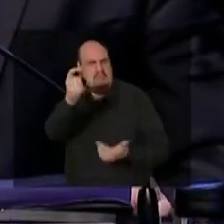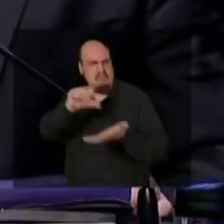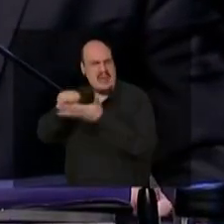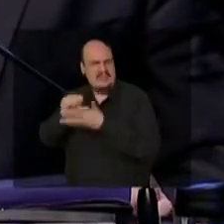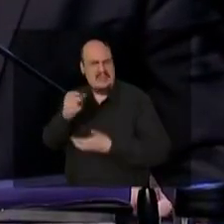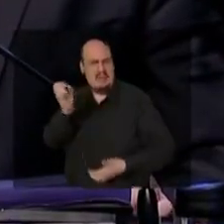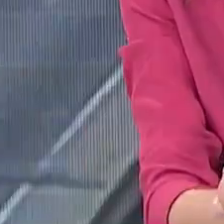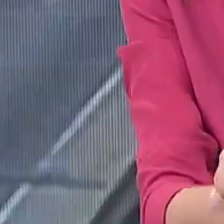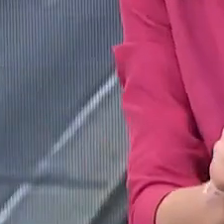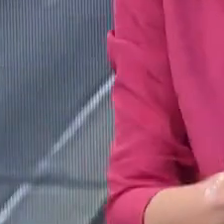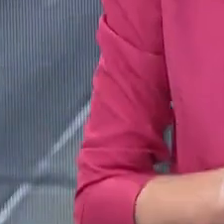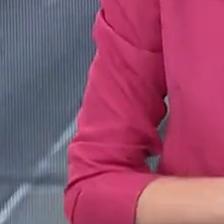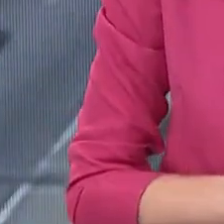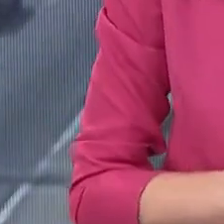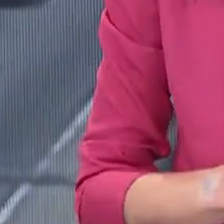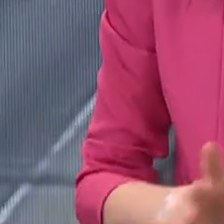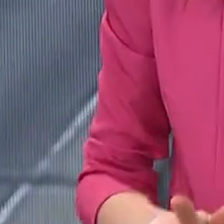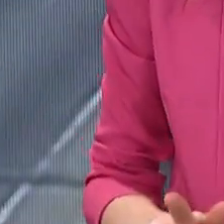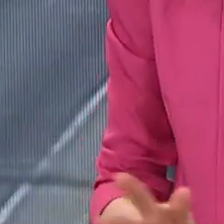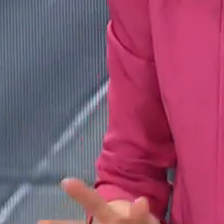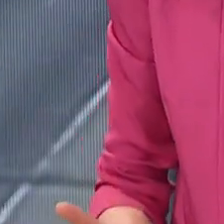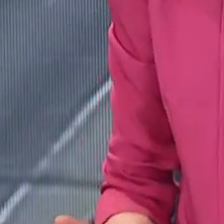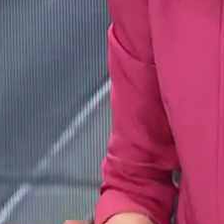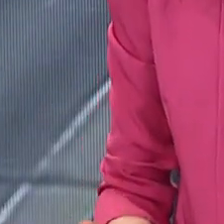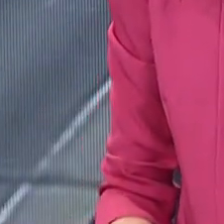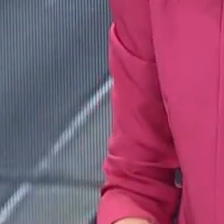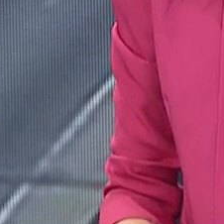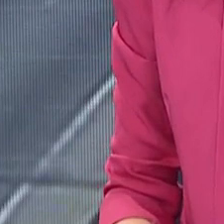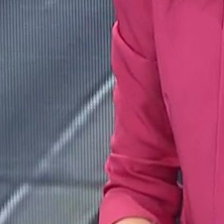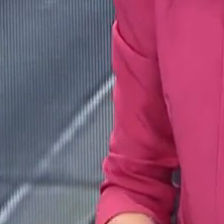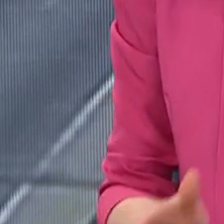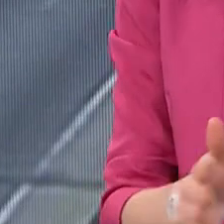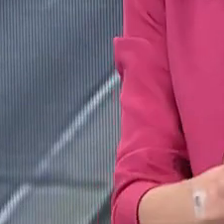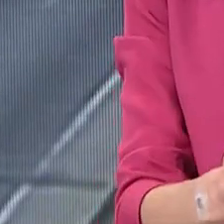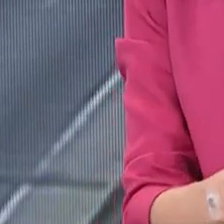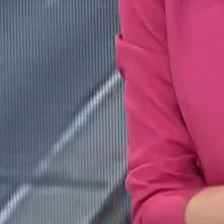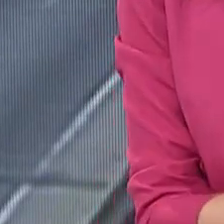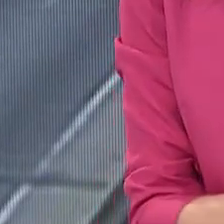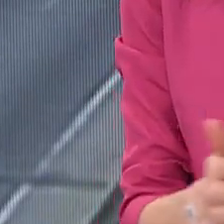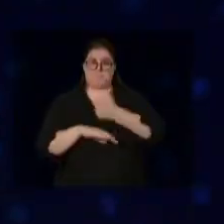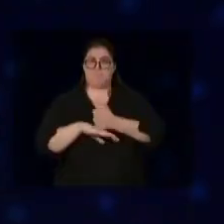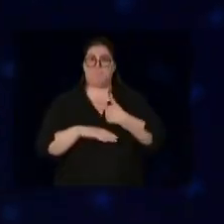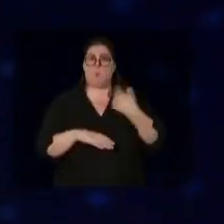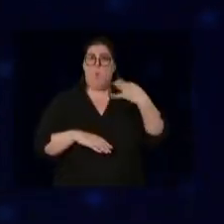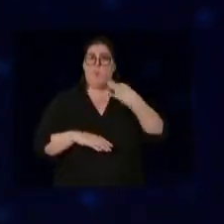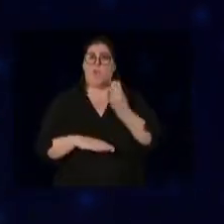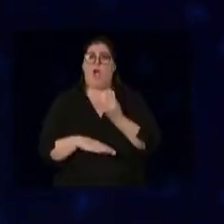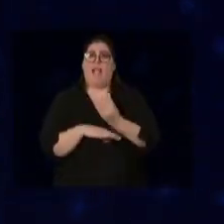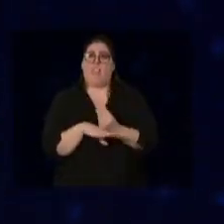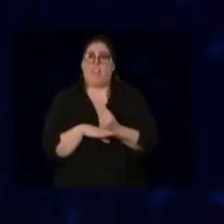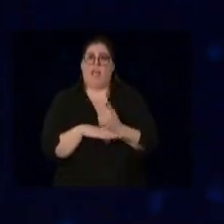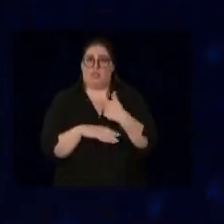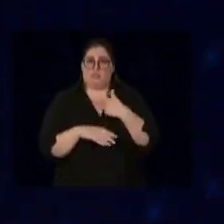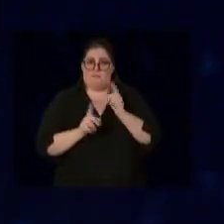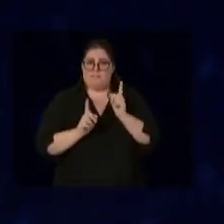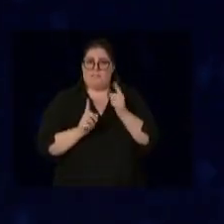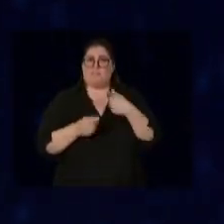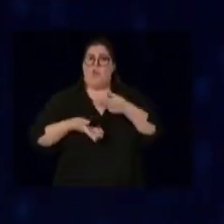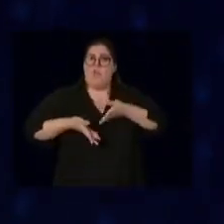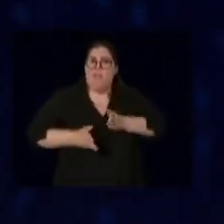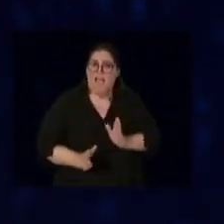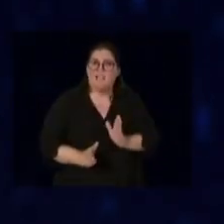buscaban por el tema de la economía Miriam bregman que se mostró mucho más suelta también es cierto que tiene menos que perder y